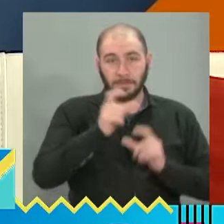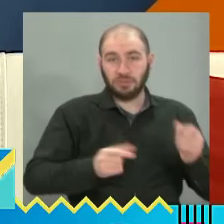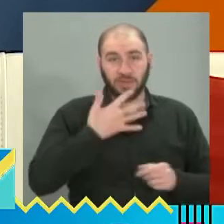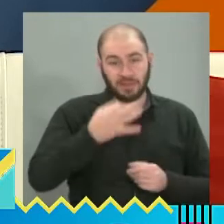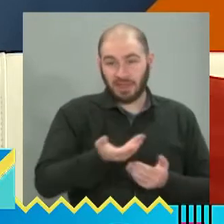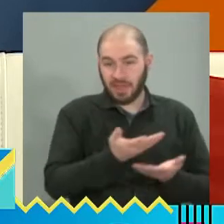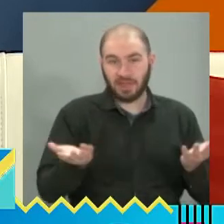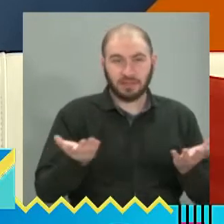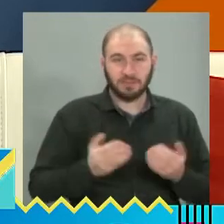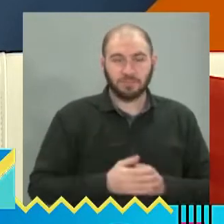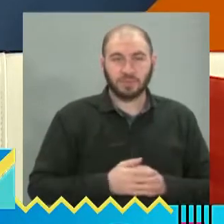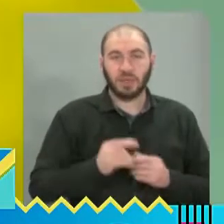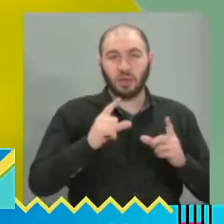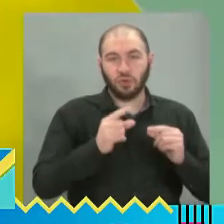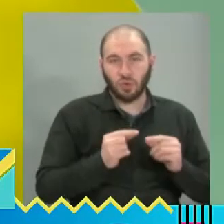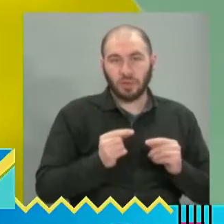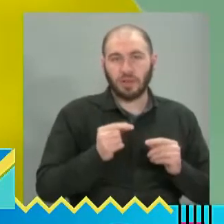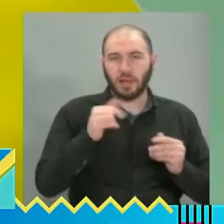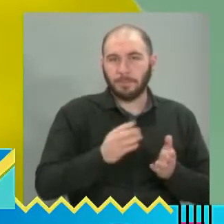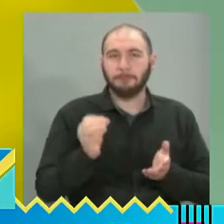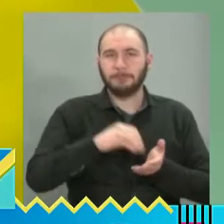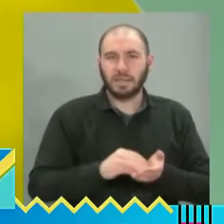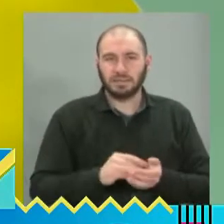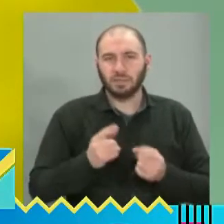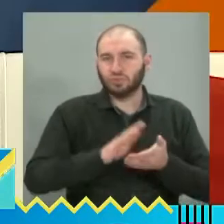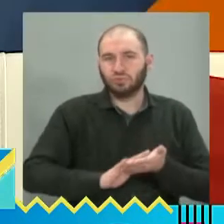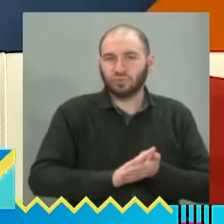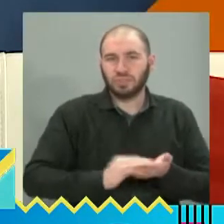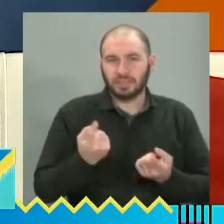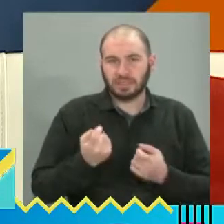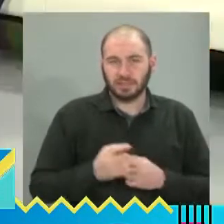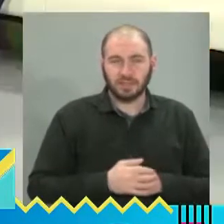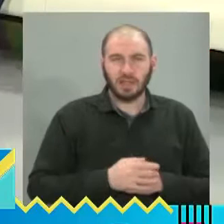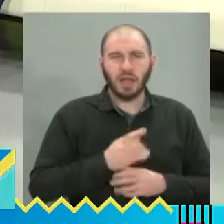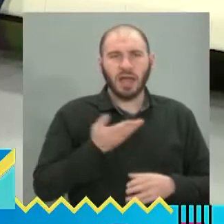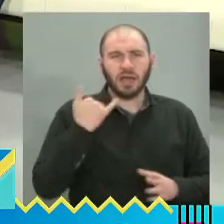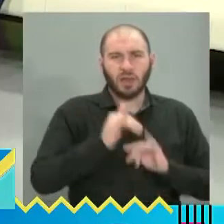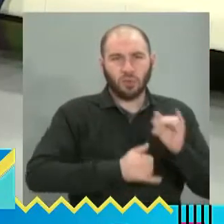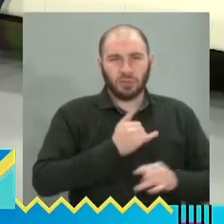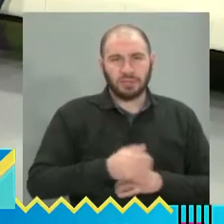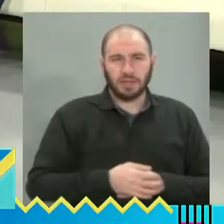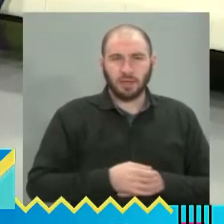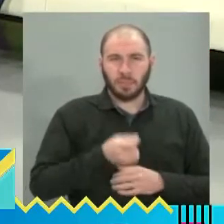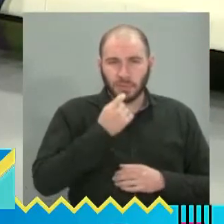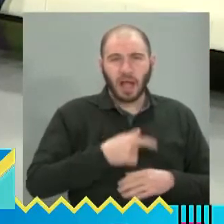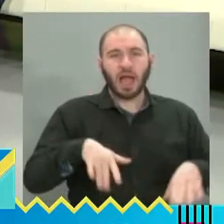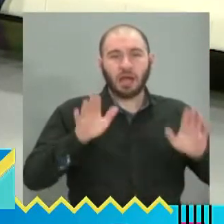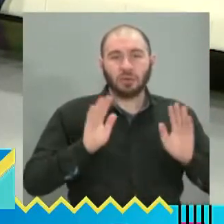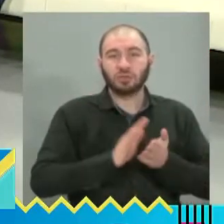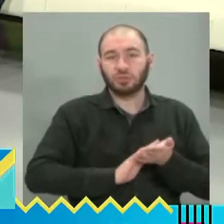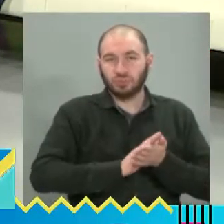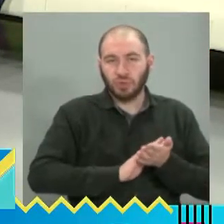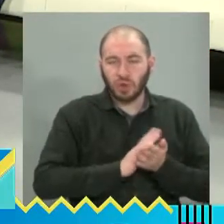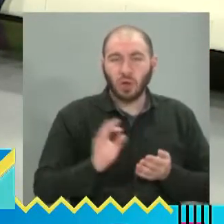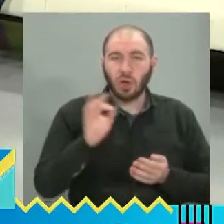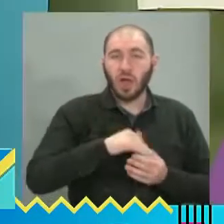reales, que más allá de números necesitan una solución. Bien. Se hablaba como posible solución, ¿no?